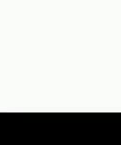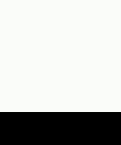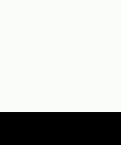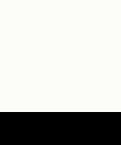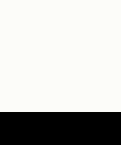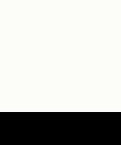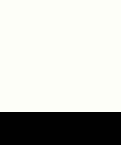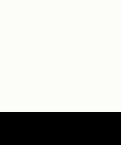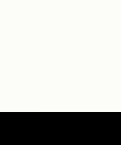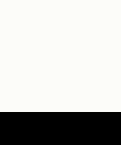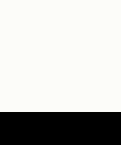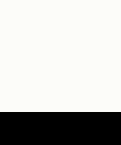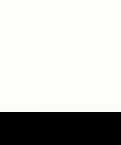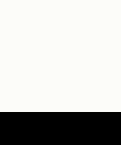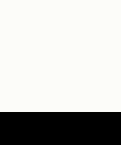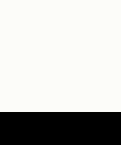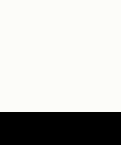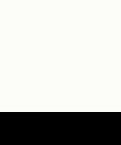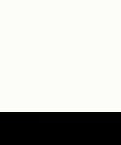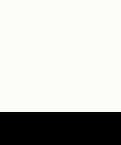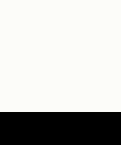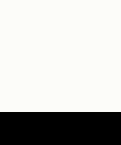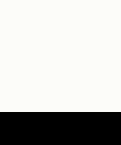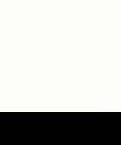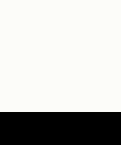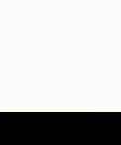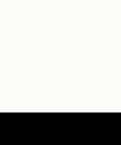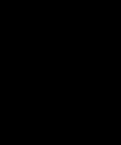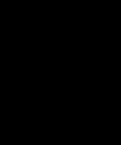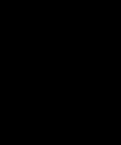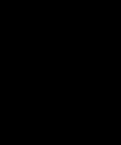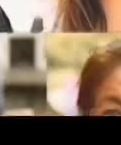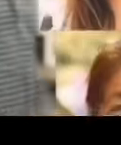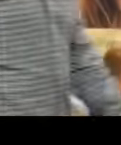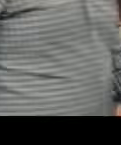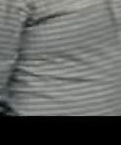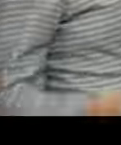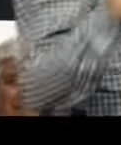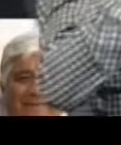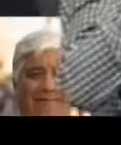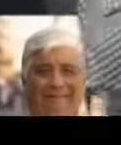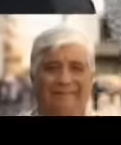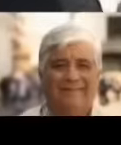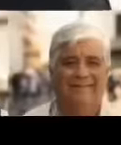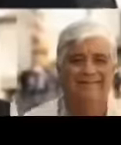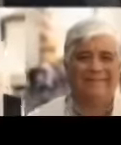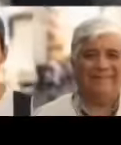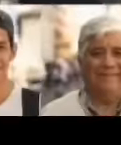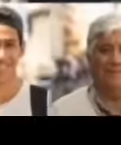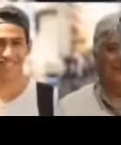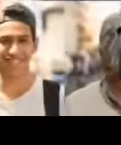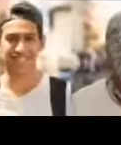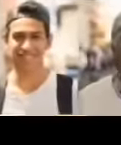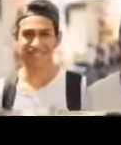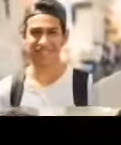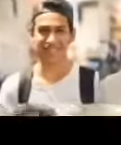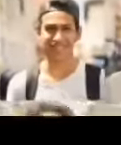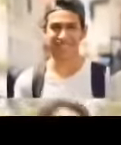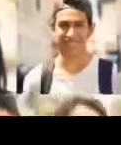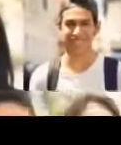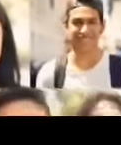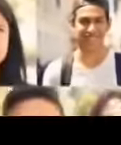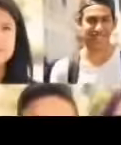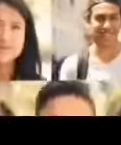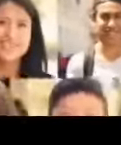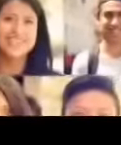Claro Sports, cadena oficial de los Juegos Olímpicos Río 2016. Como tú, hay millones de ecuatorianos que